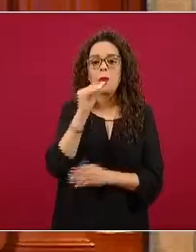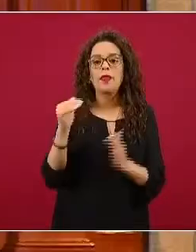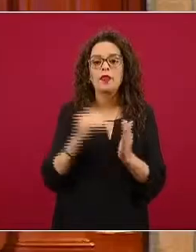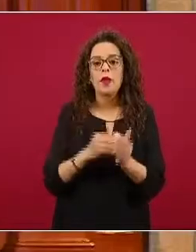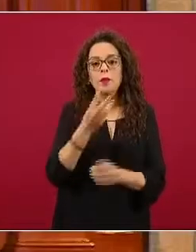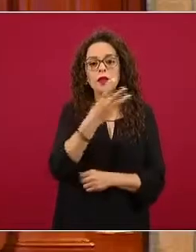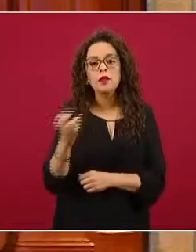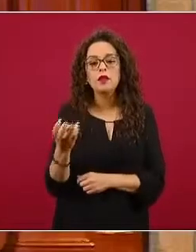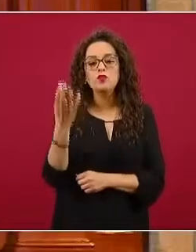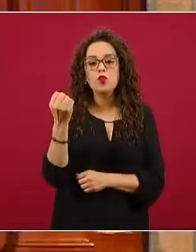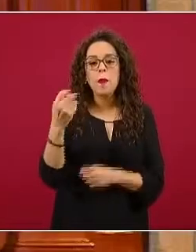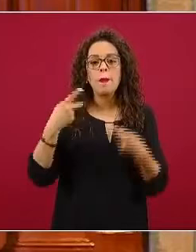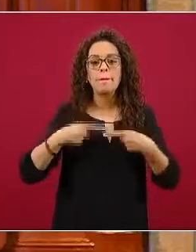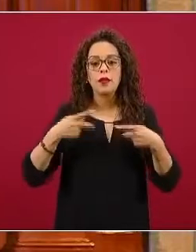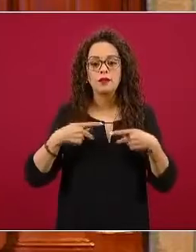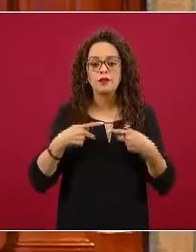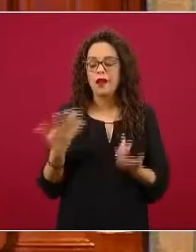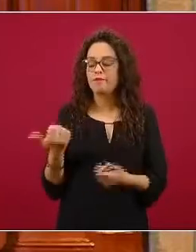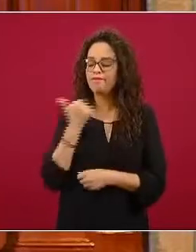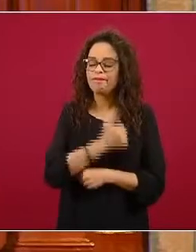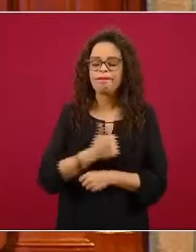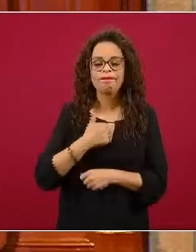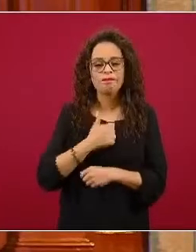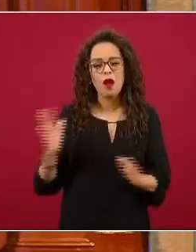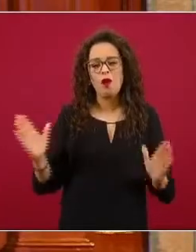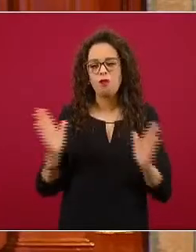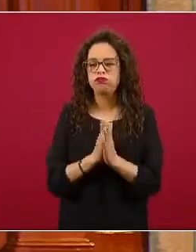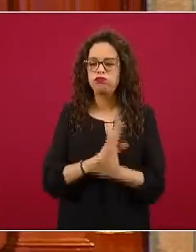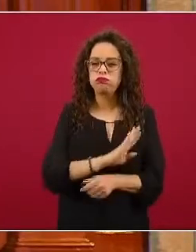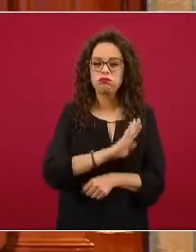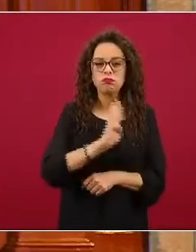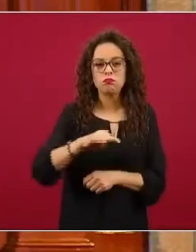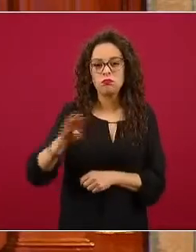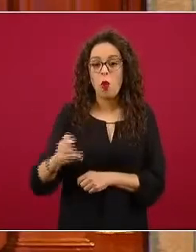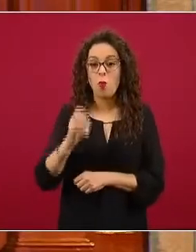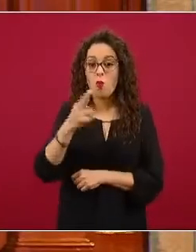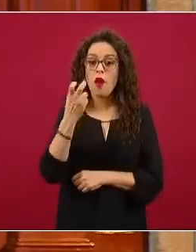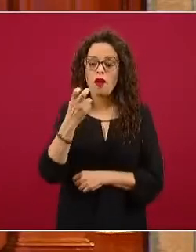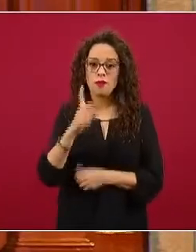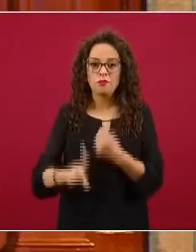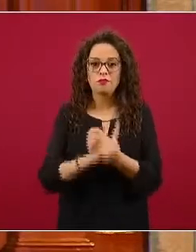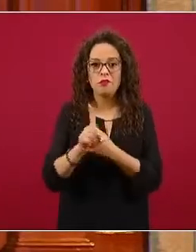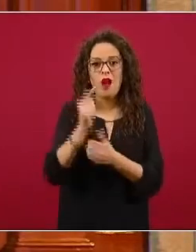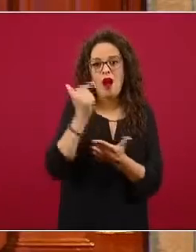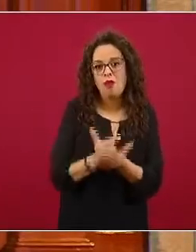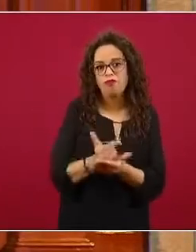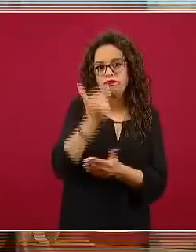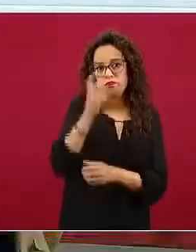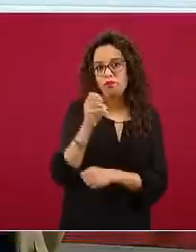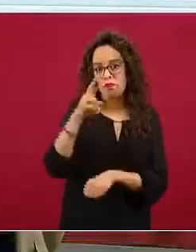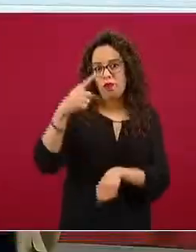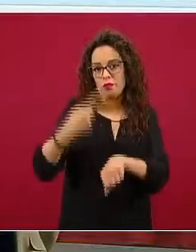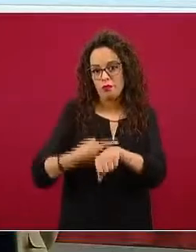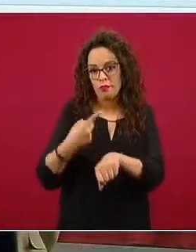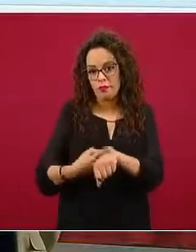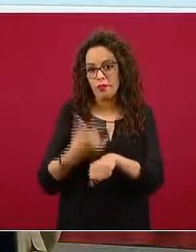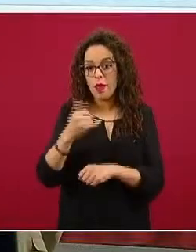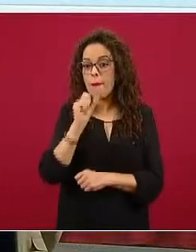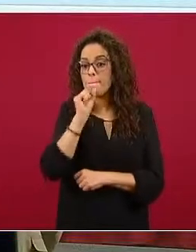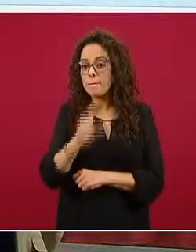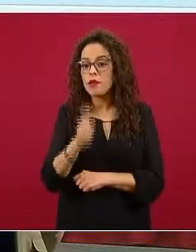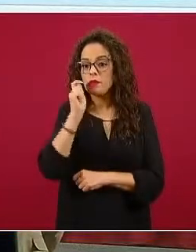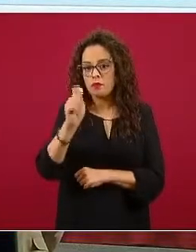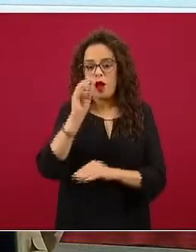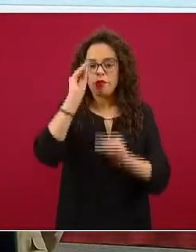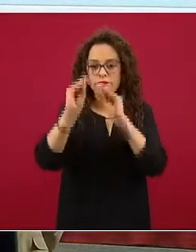90.309 personas que lamentablemente han fallecido a consecuencias de las complicaciones de la enfermedad y también se actualiza la